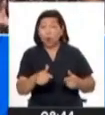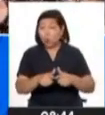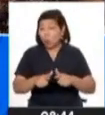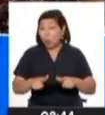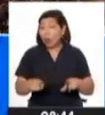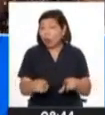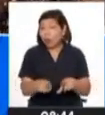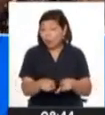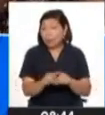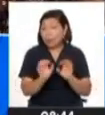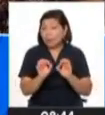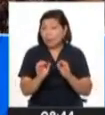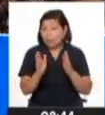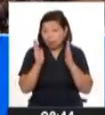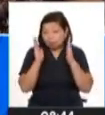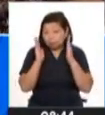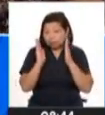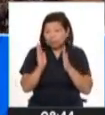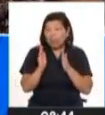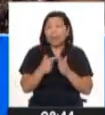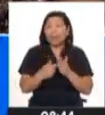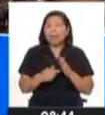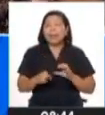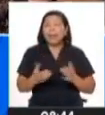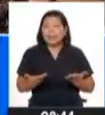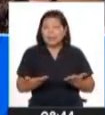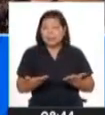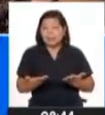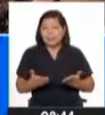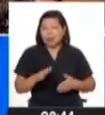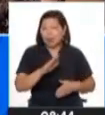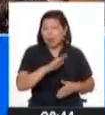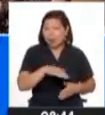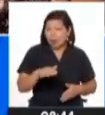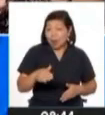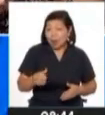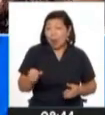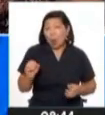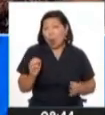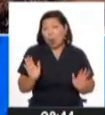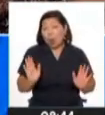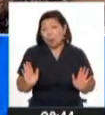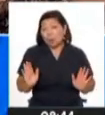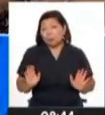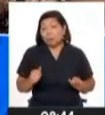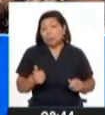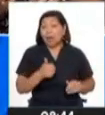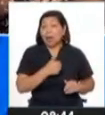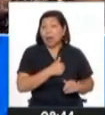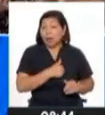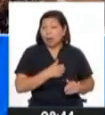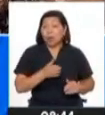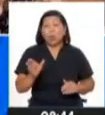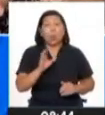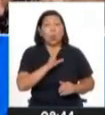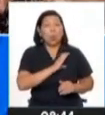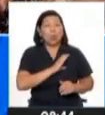Entonces siempre hay que estar atentos a qué cambios podemos visualizar en nuestros niños o de pronto si hay actitudes,